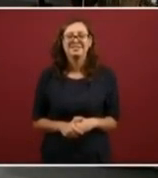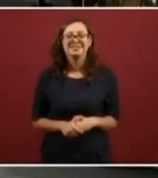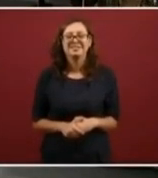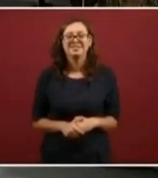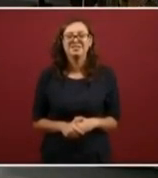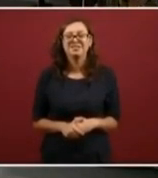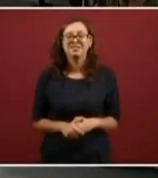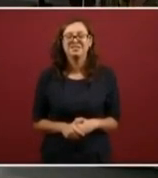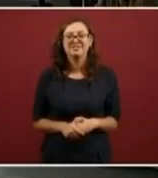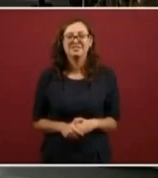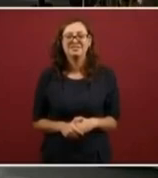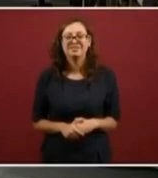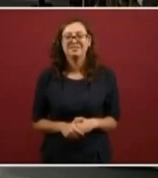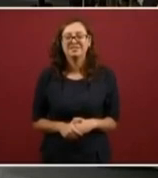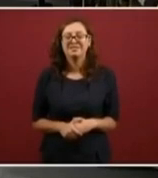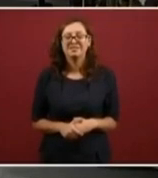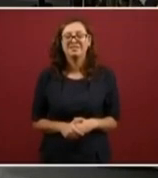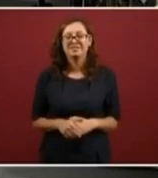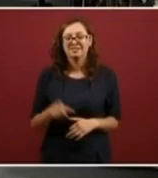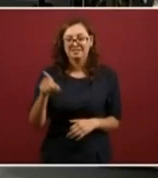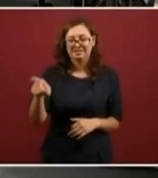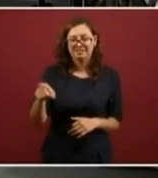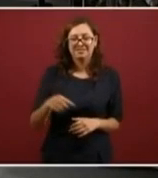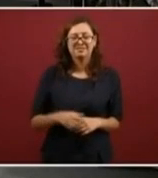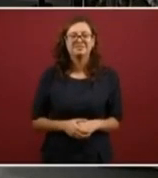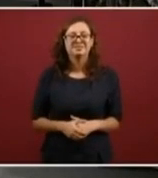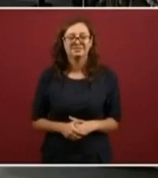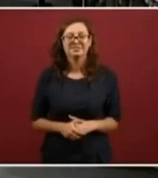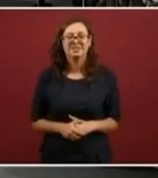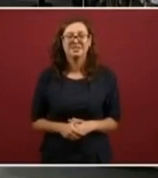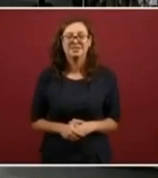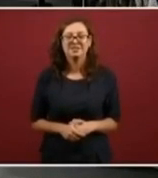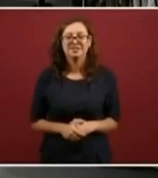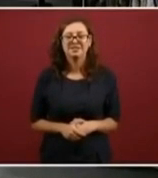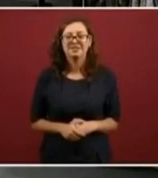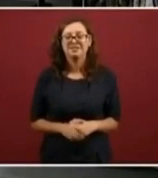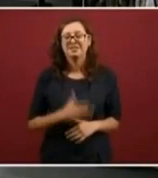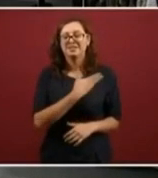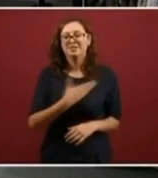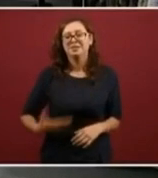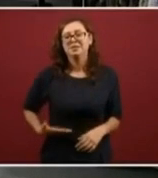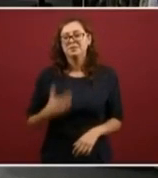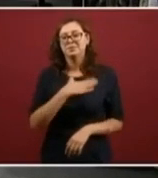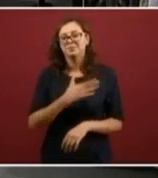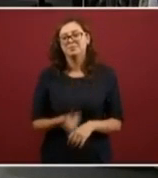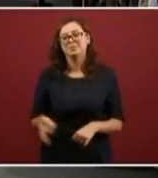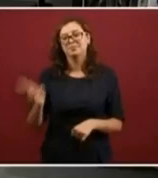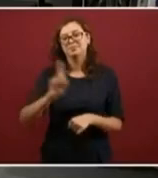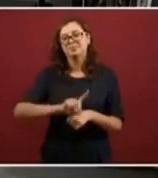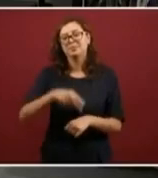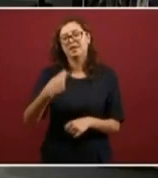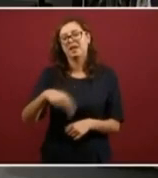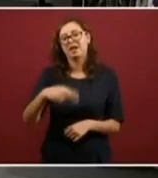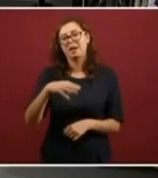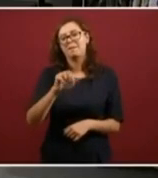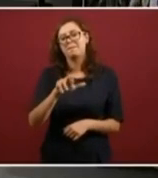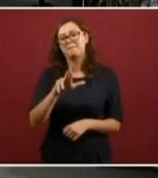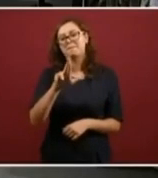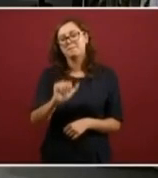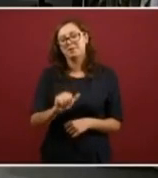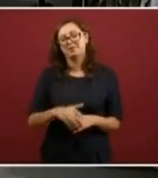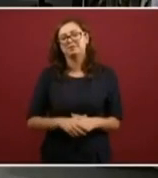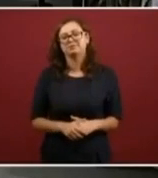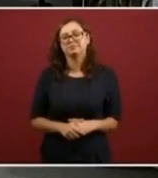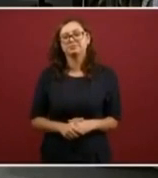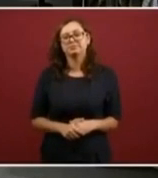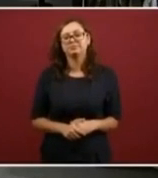Primero, ahí las dos. Primero tú. Presidente, buenos días. Mara Rivera, de Enfoque Noticias. Yo quisiera preguntarle